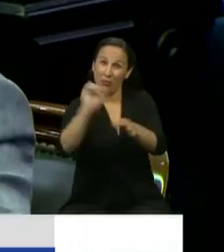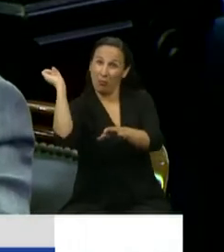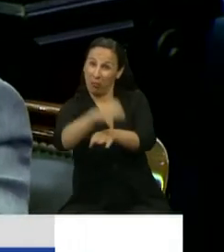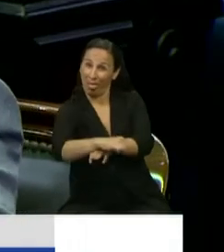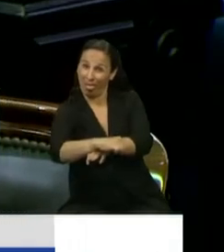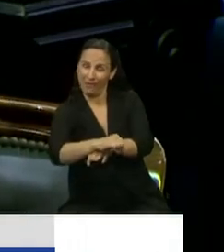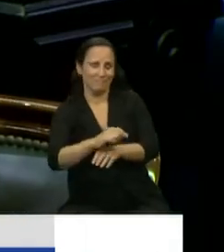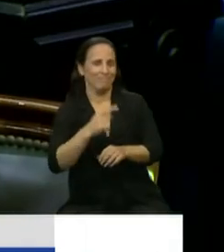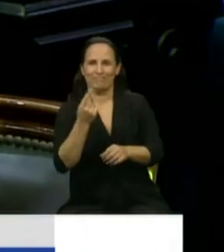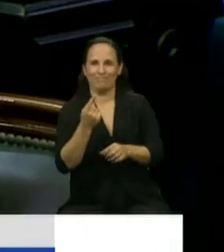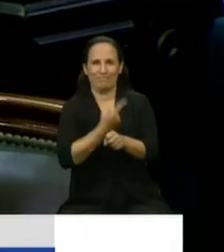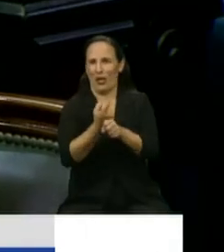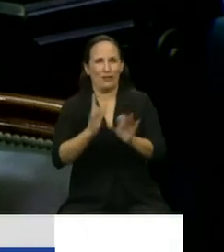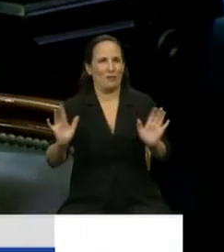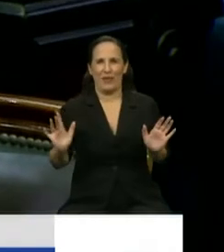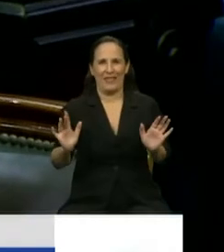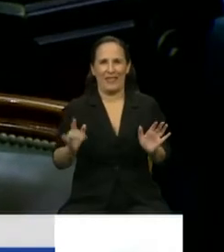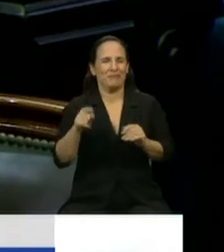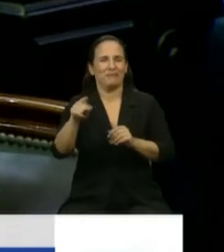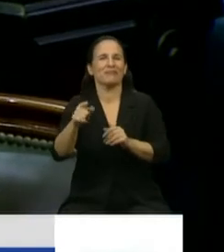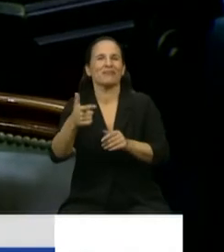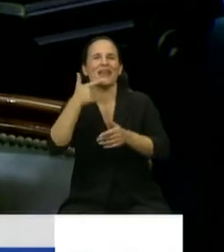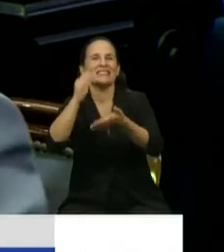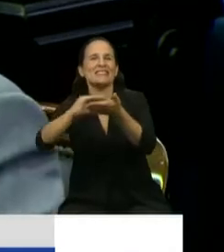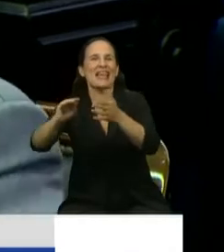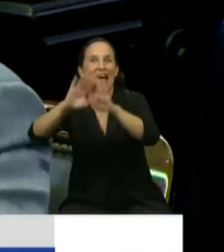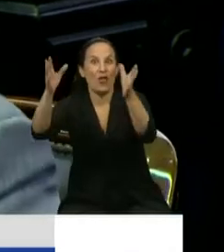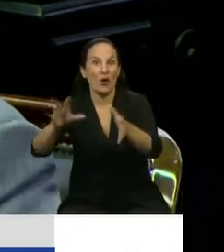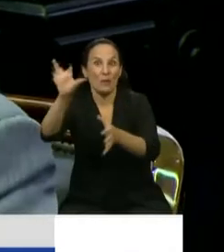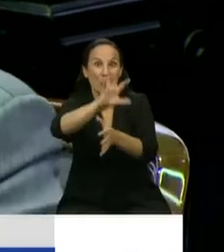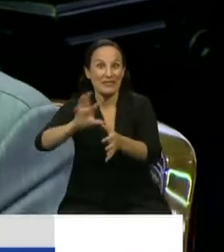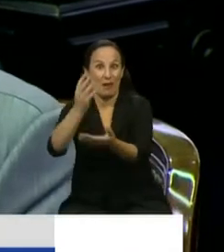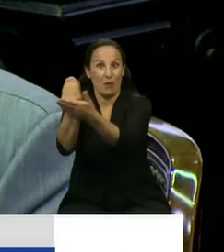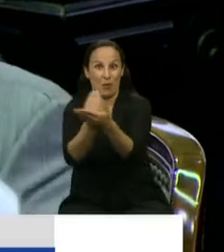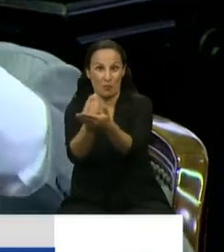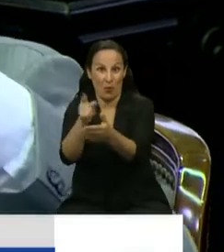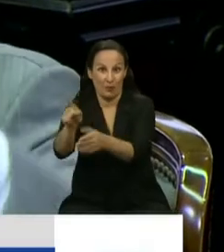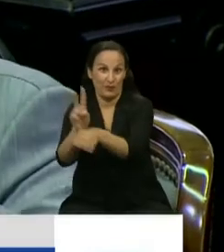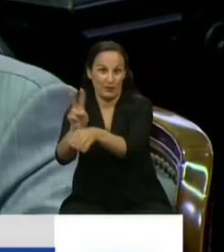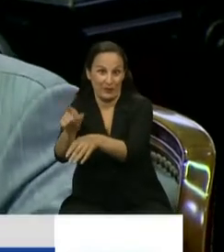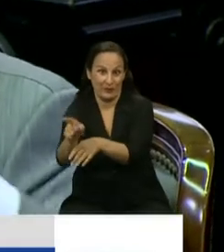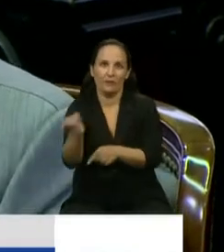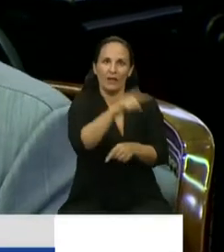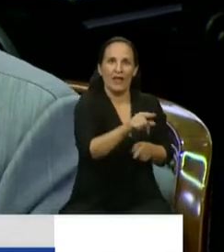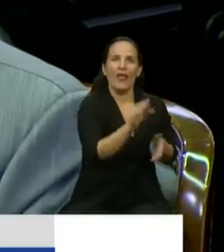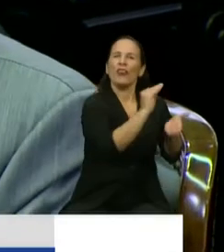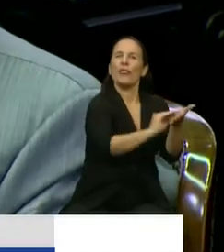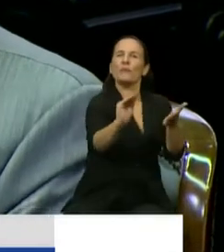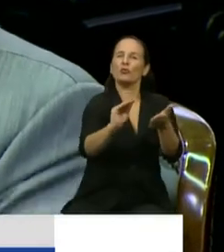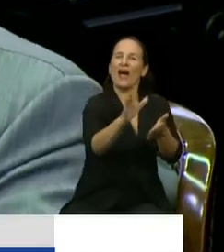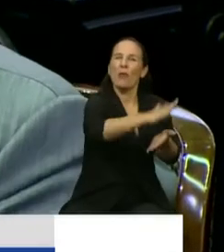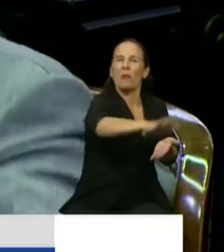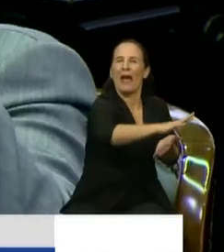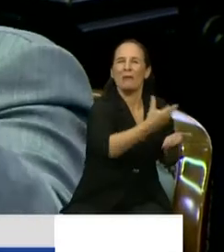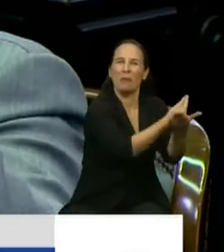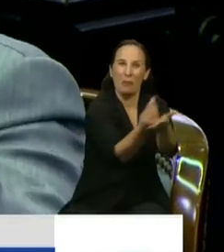Congreso que defienden los senadores, las arcas de las provincias. Hay intereses que defendemos los diputados, el pueblo. Y